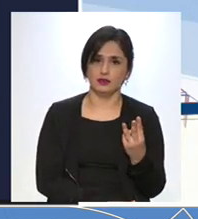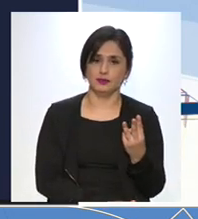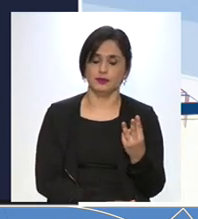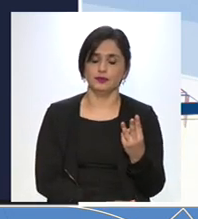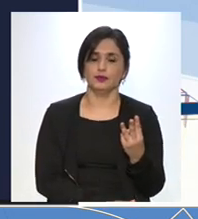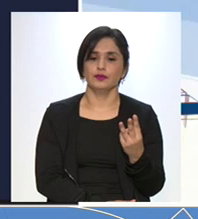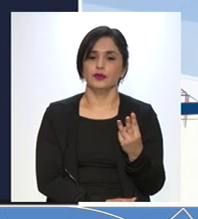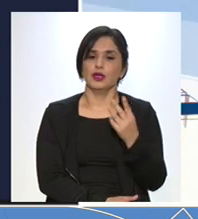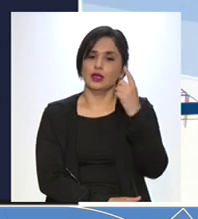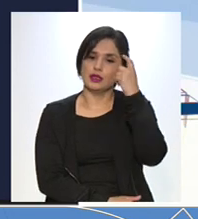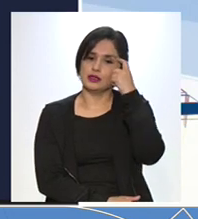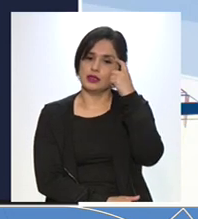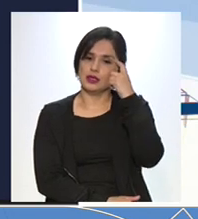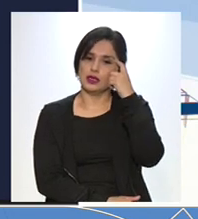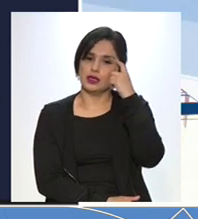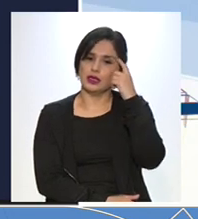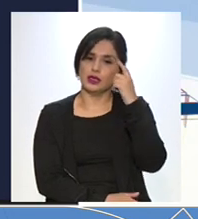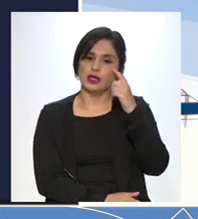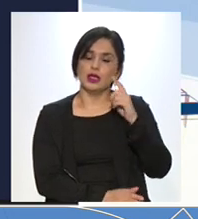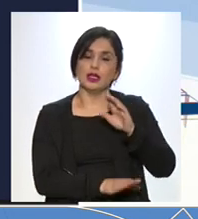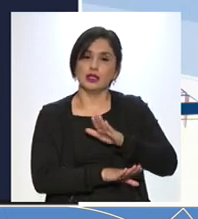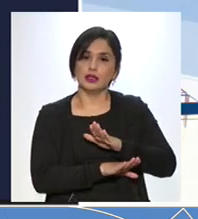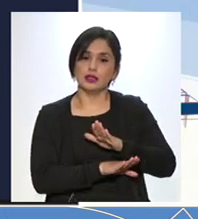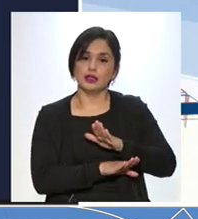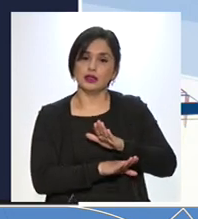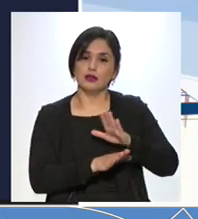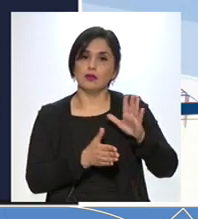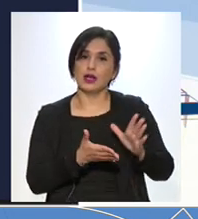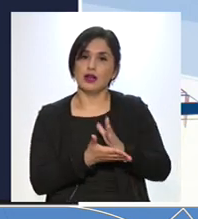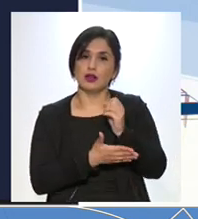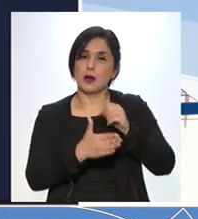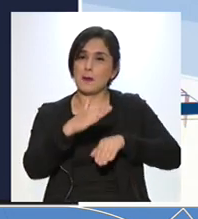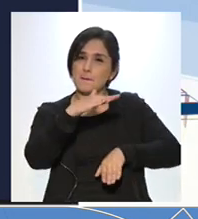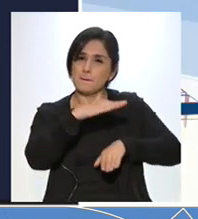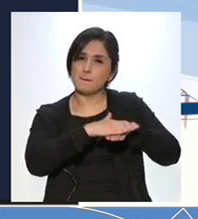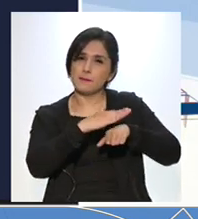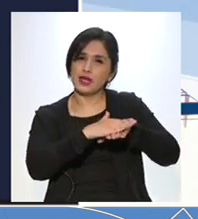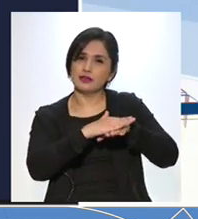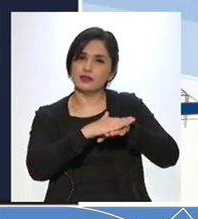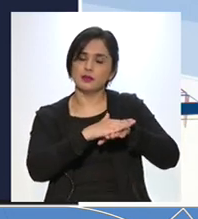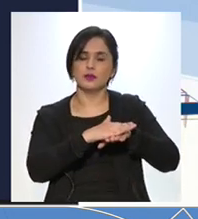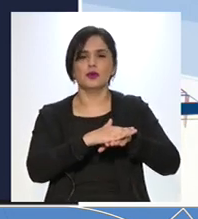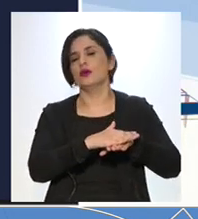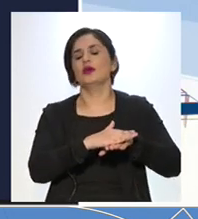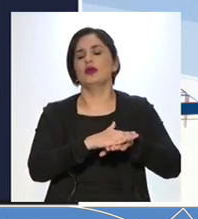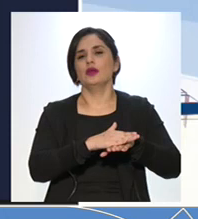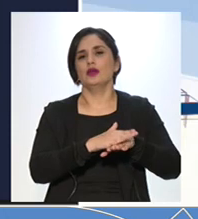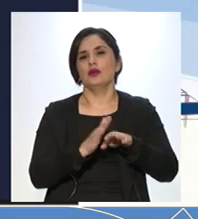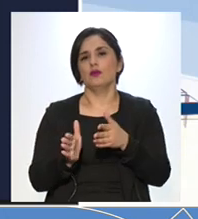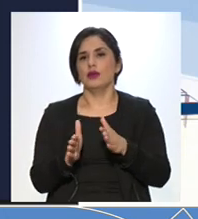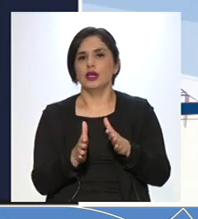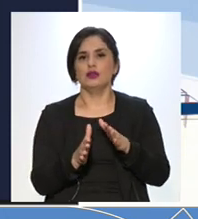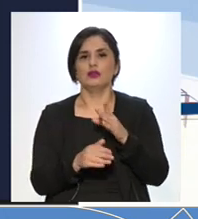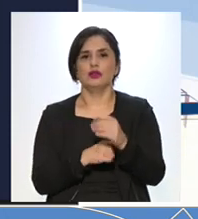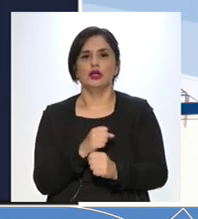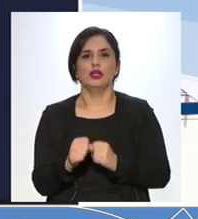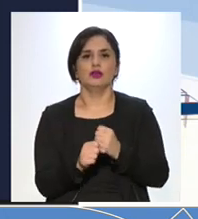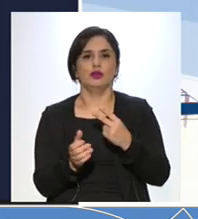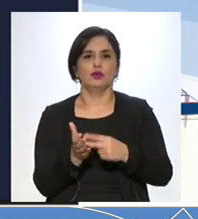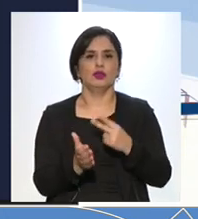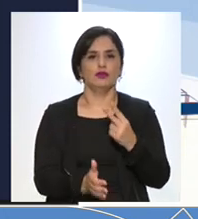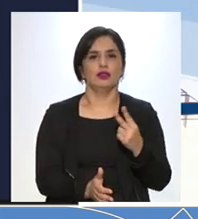que se ubicará en 4,7% a fin de año y que alcanzará su máximo hacia mediados de 2022, cuando su variación anual se acerque